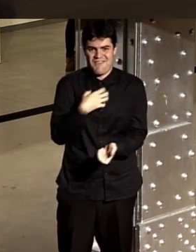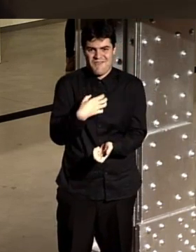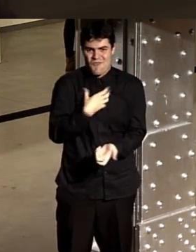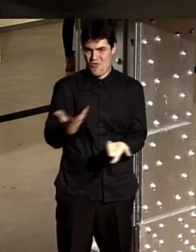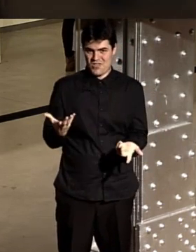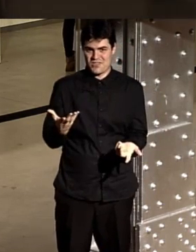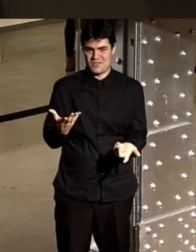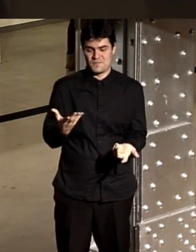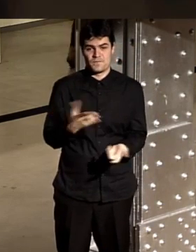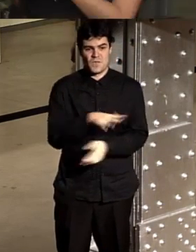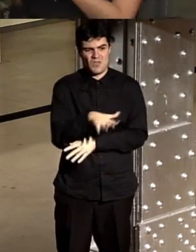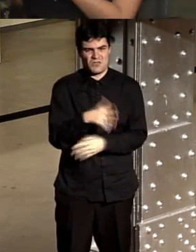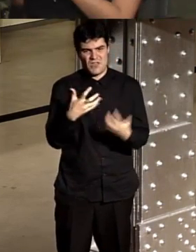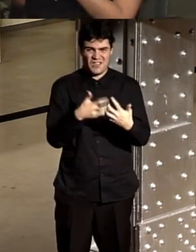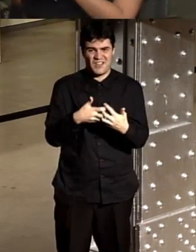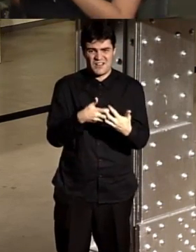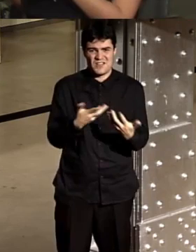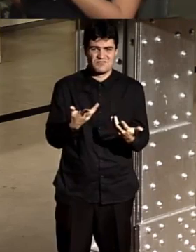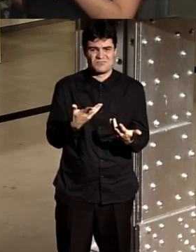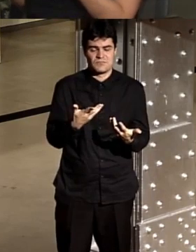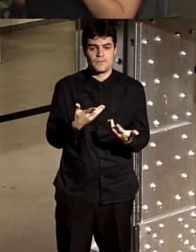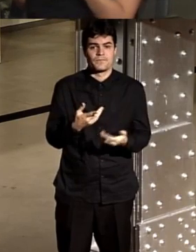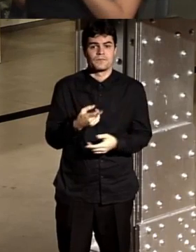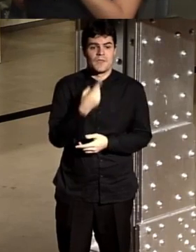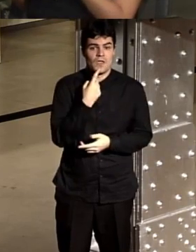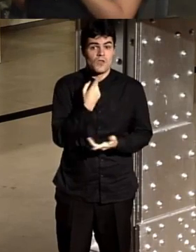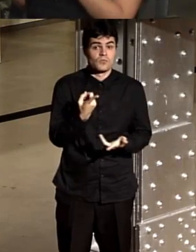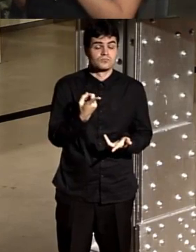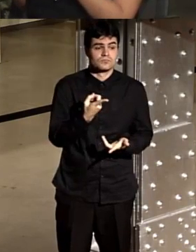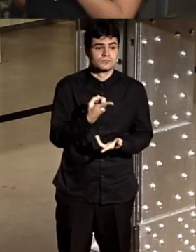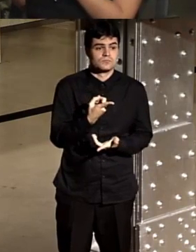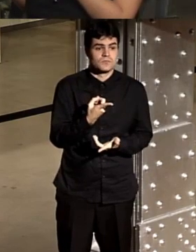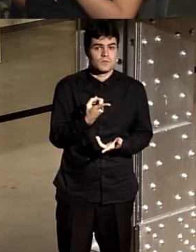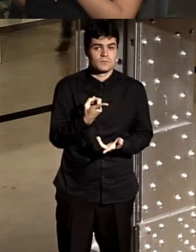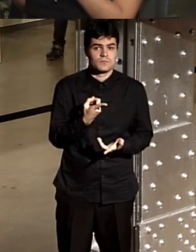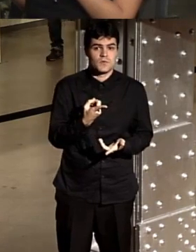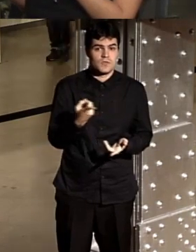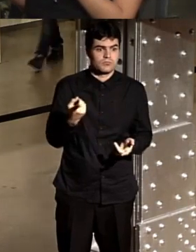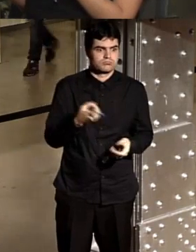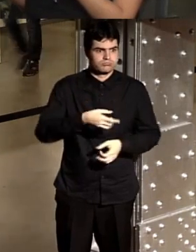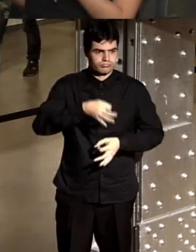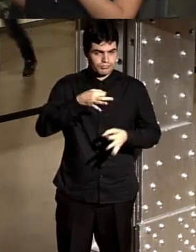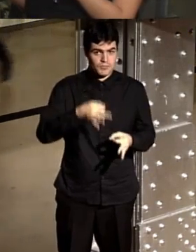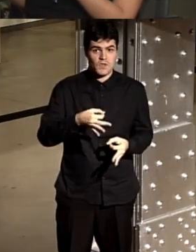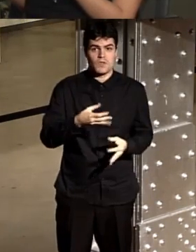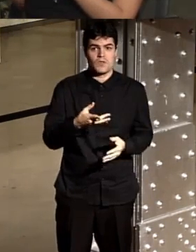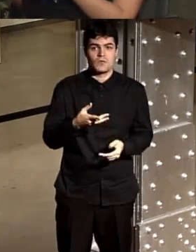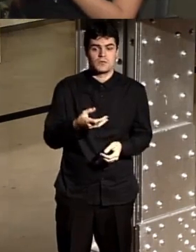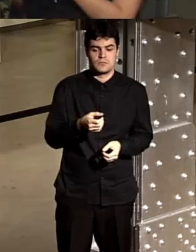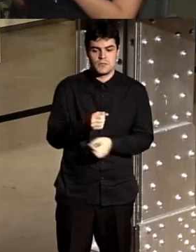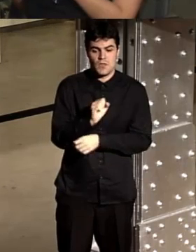a dificultar la entrevista con el gobernador de Kandahar, que se acaba de nombrar, entonces él decidió que era mejor que se buscara la vida que él iba